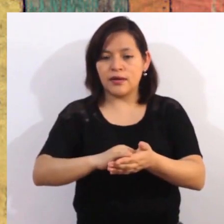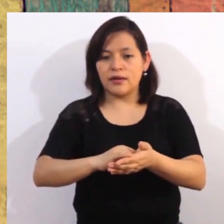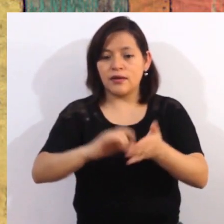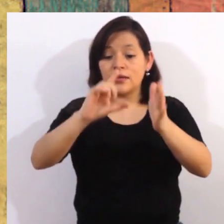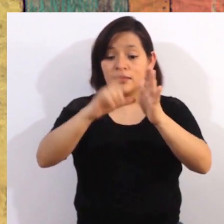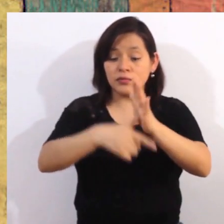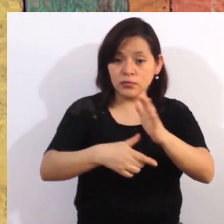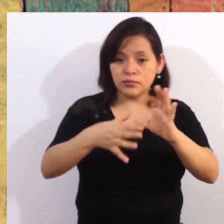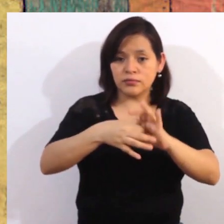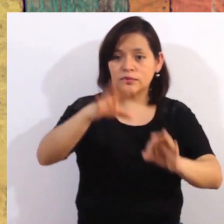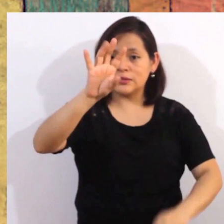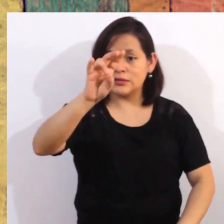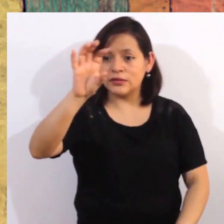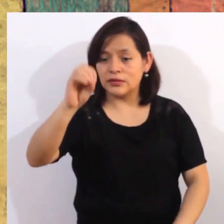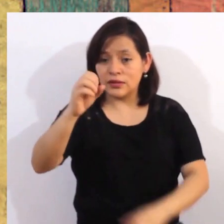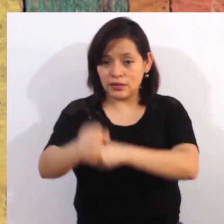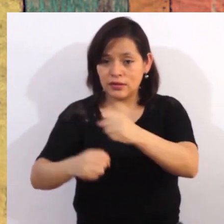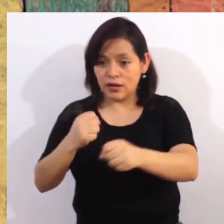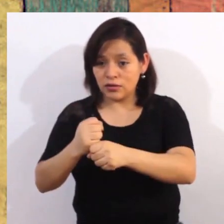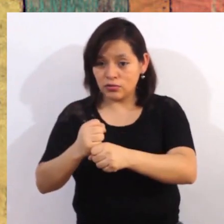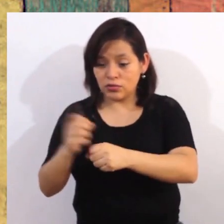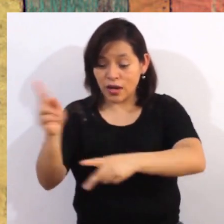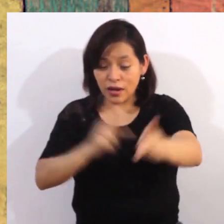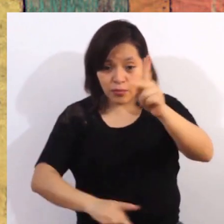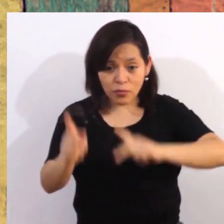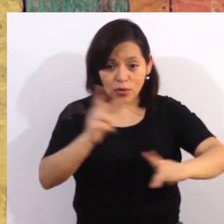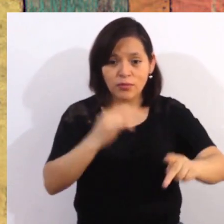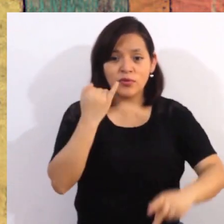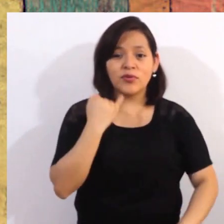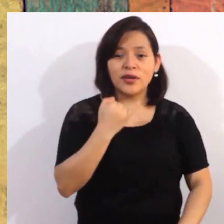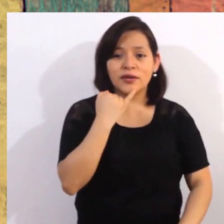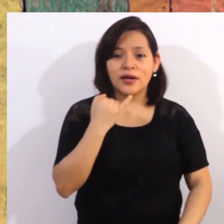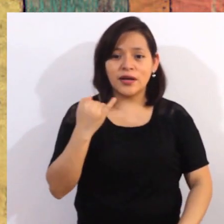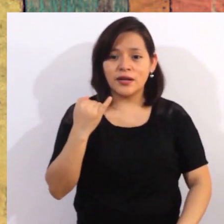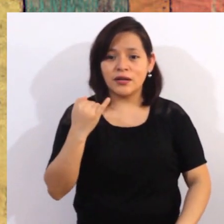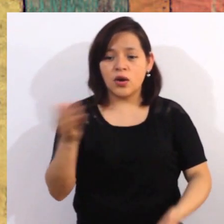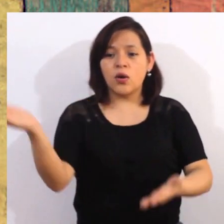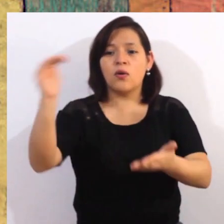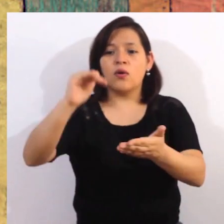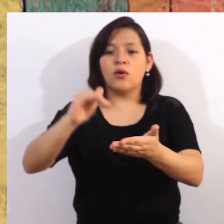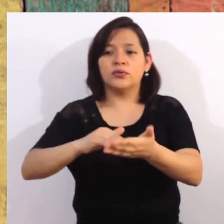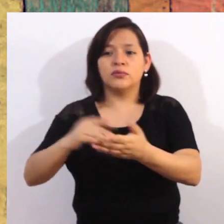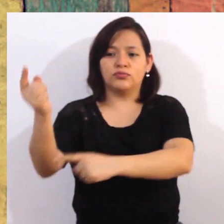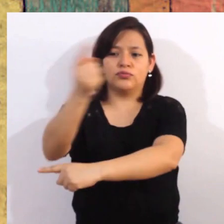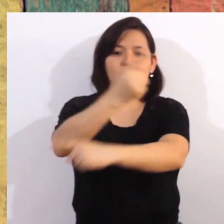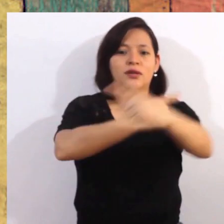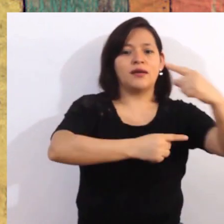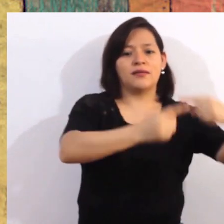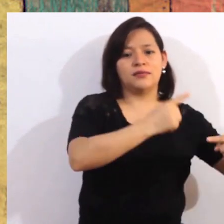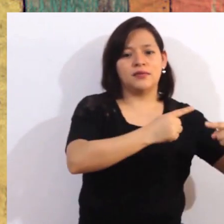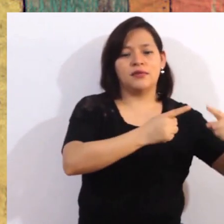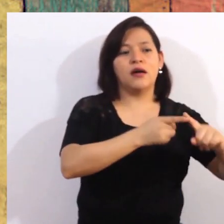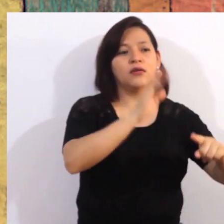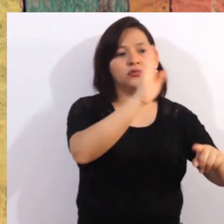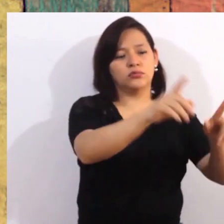vuelva hacia tierra prometida, esa tierra de Israel. Y precisamente por eso podemos entender